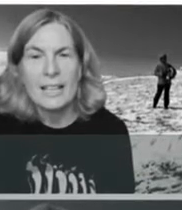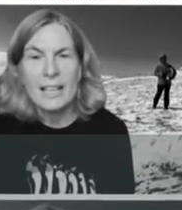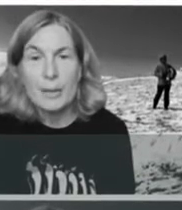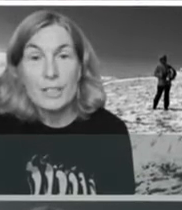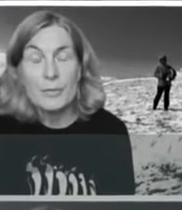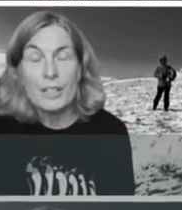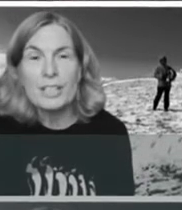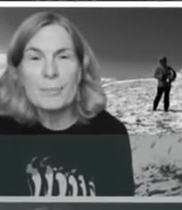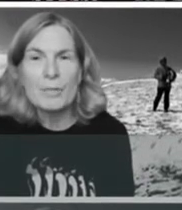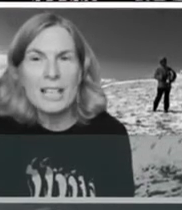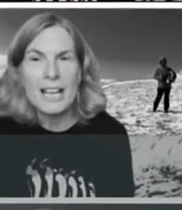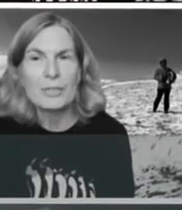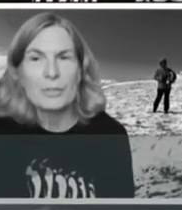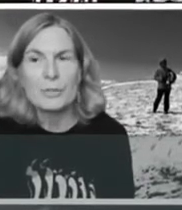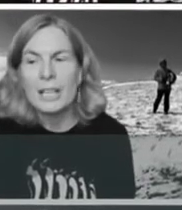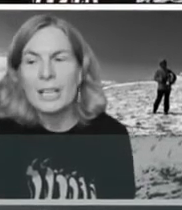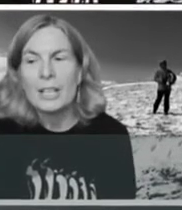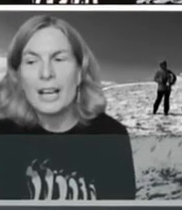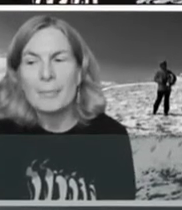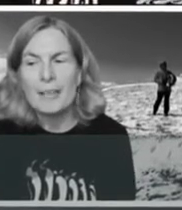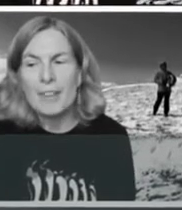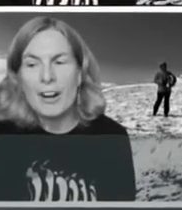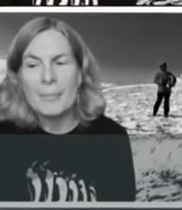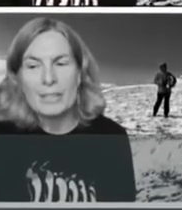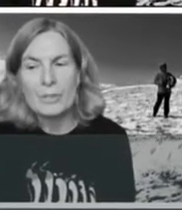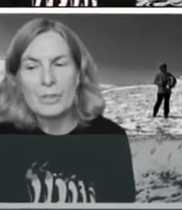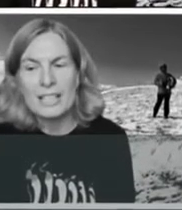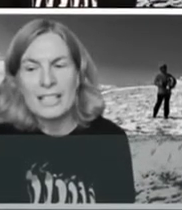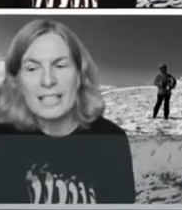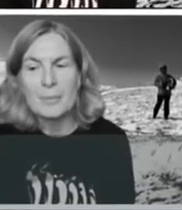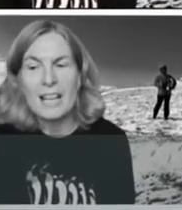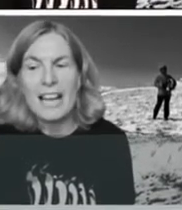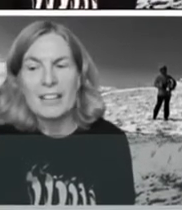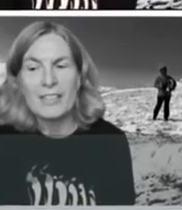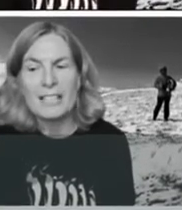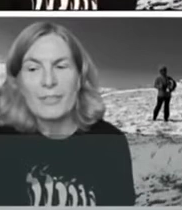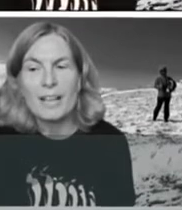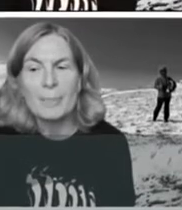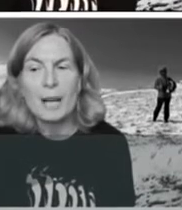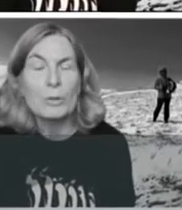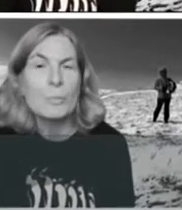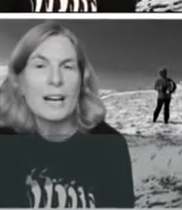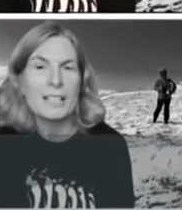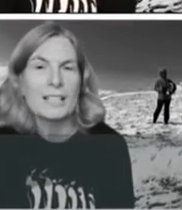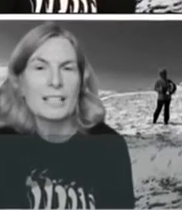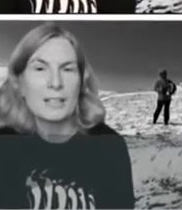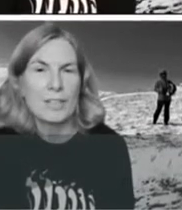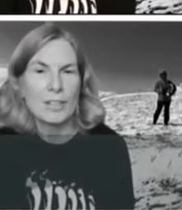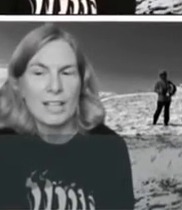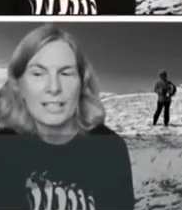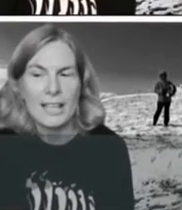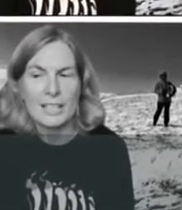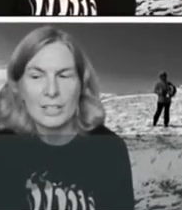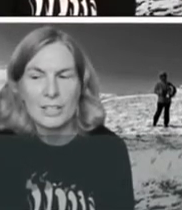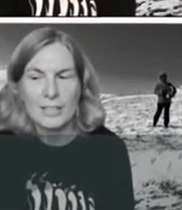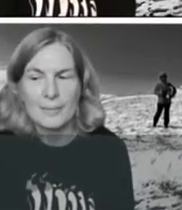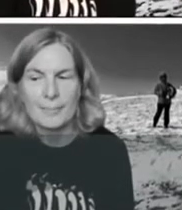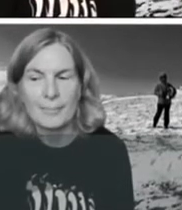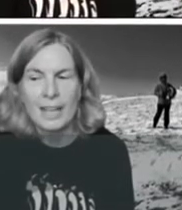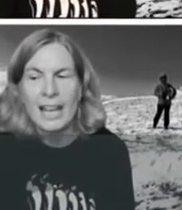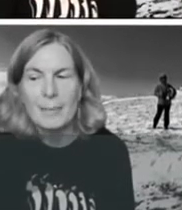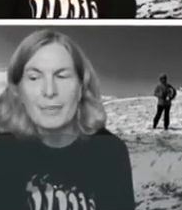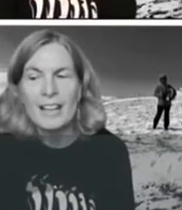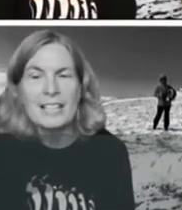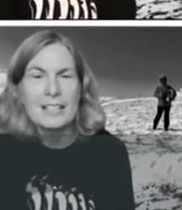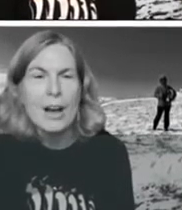estaban causando el agotamiento del ozono, y el Protocolo de Montreal ha sido un éxito enorme. Uno de los tratados